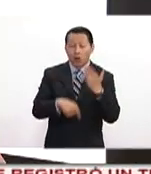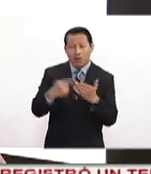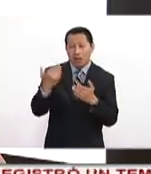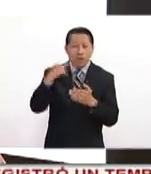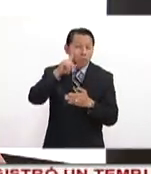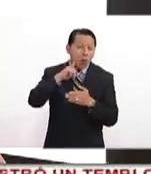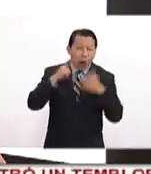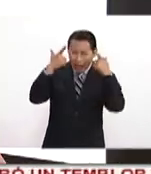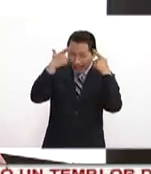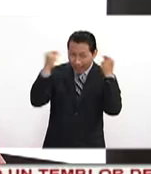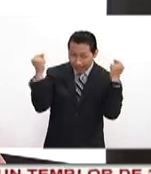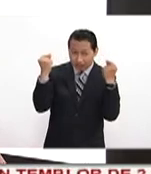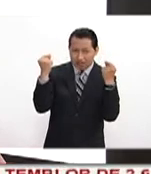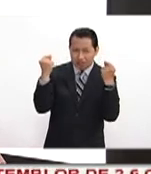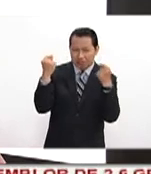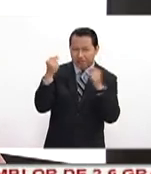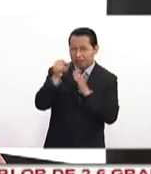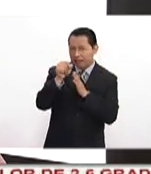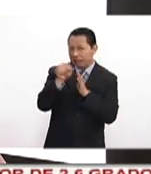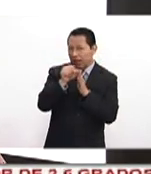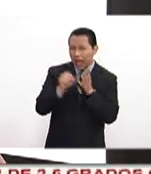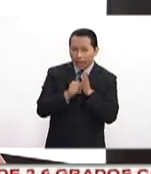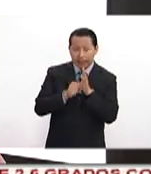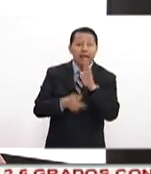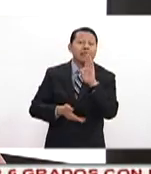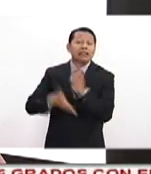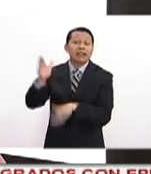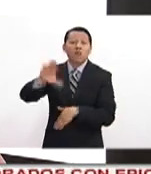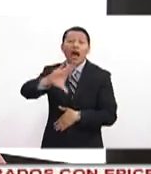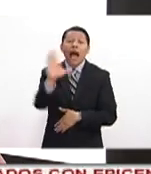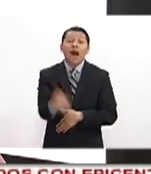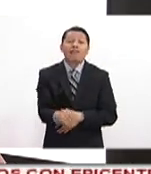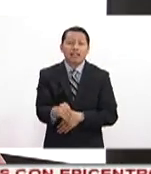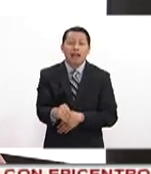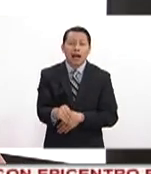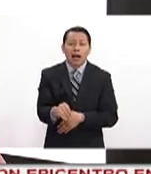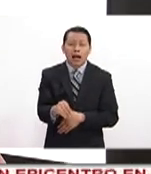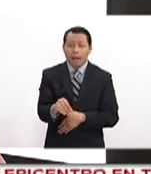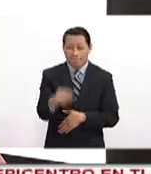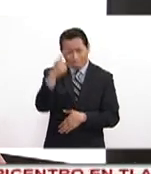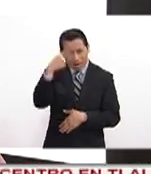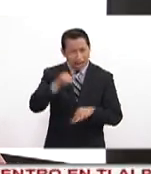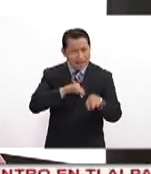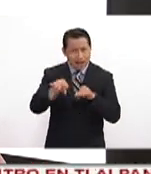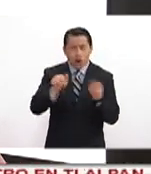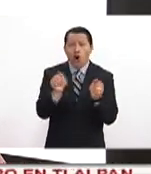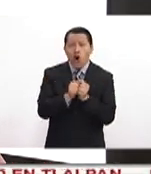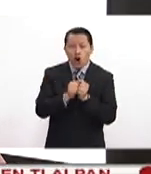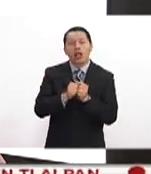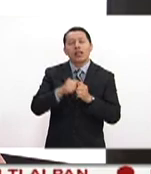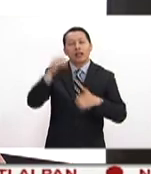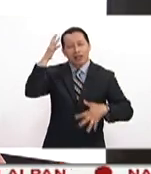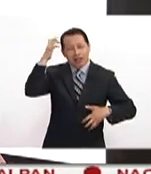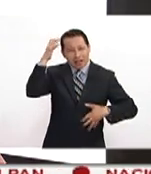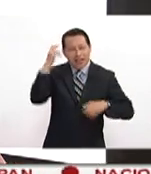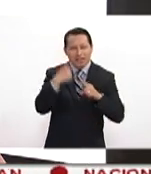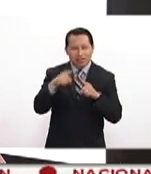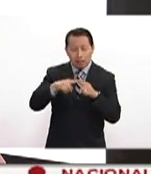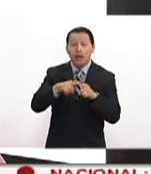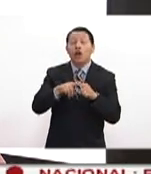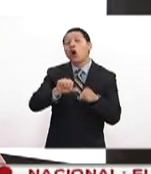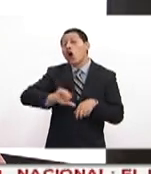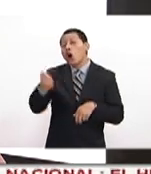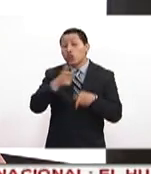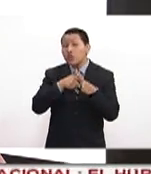egresadas actualmente, el semestre pasado, se fue a África a trabajar con primates. Tenemos estudiantes que están trabajando, por ejemplo, sí en el